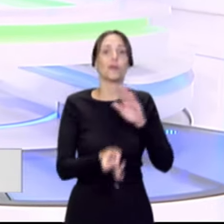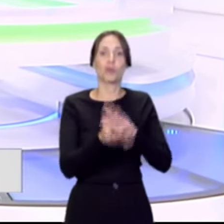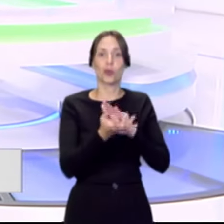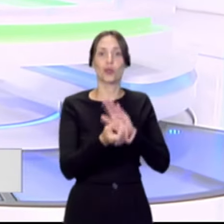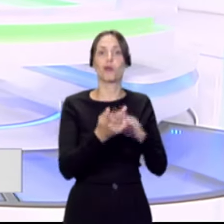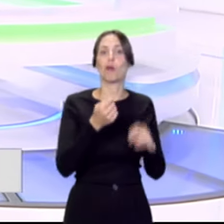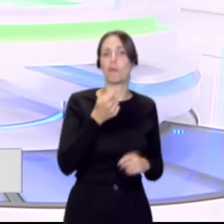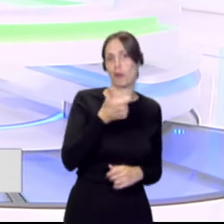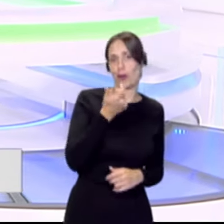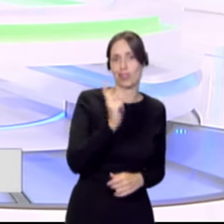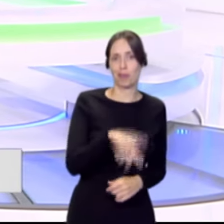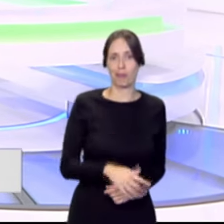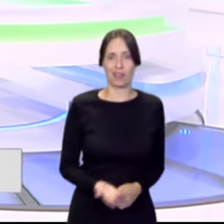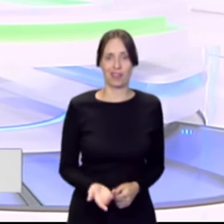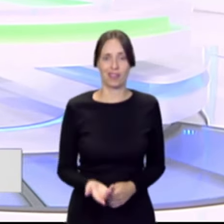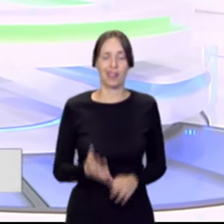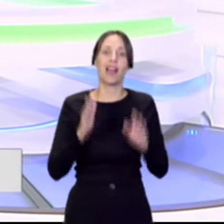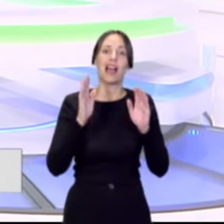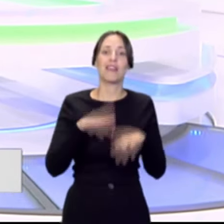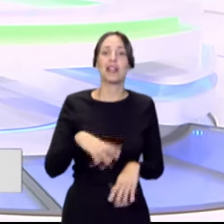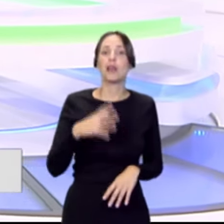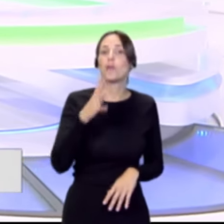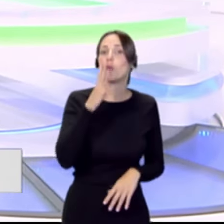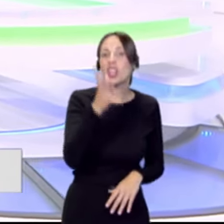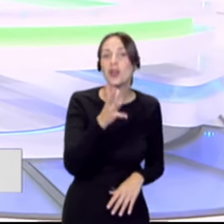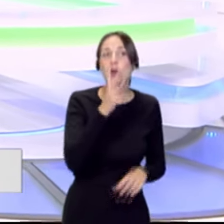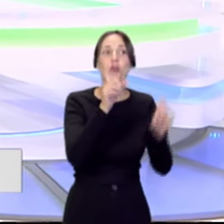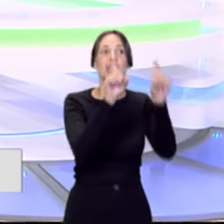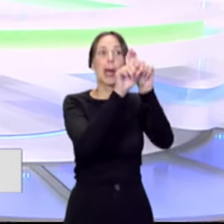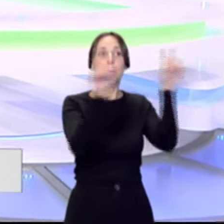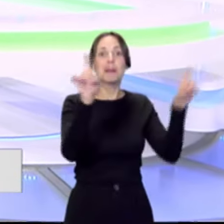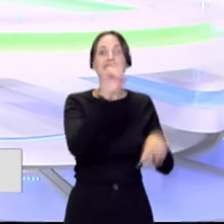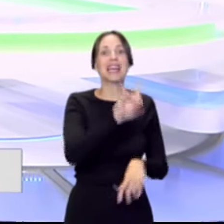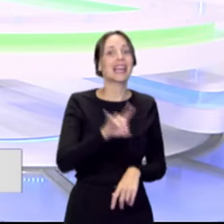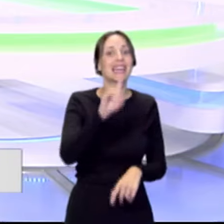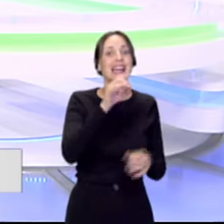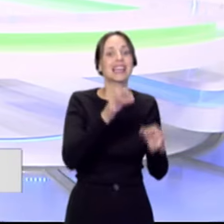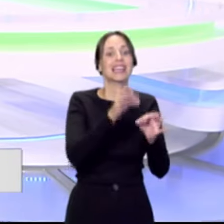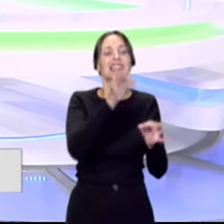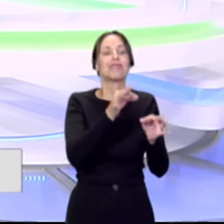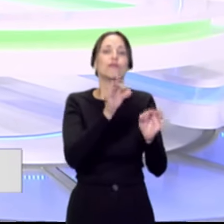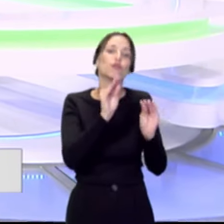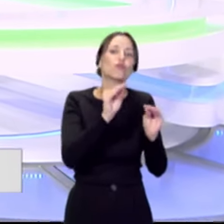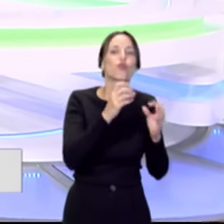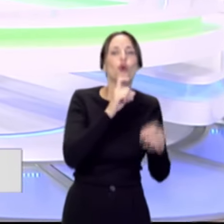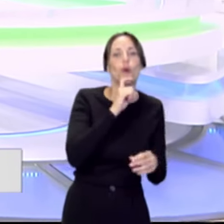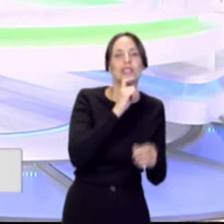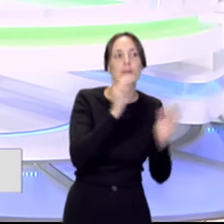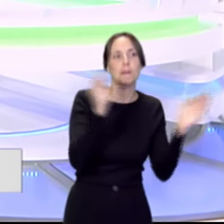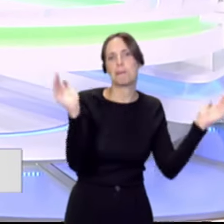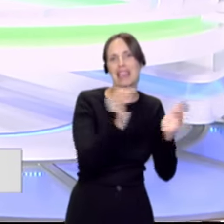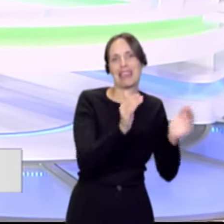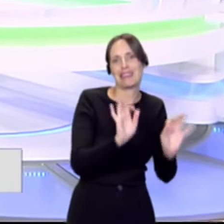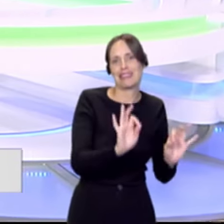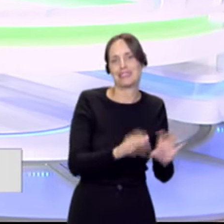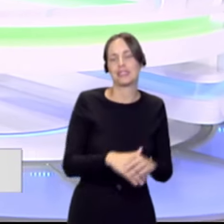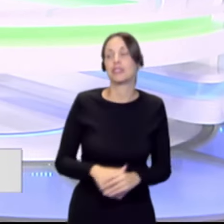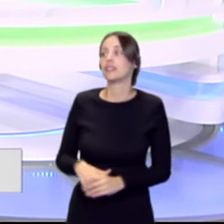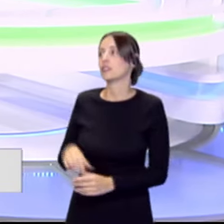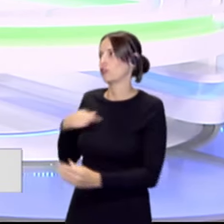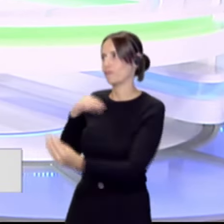están muy relacionados con el tamaño pequeño de la empresa canaria. A mí es que, aparte de estar muy de acuerdo con